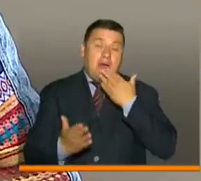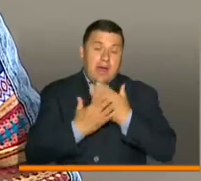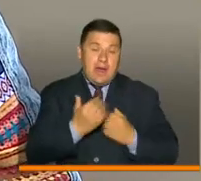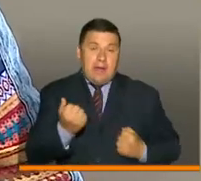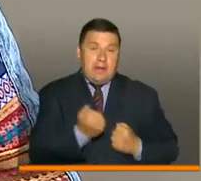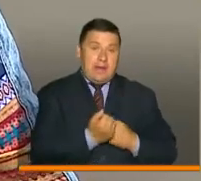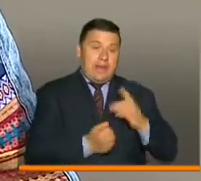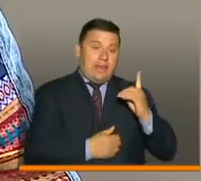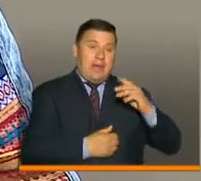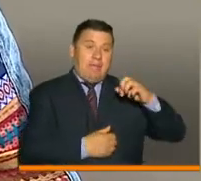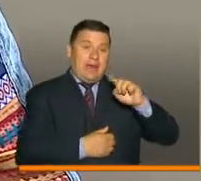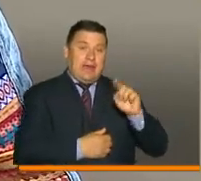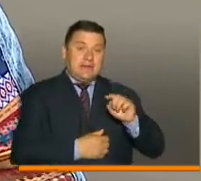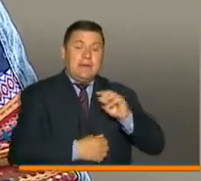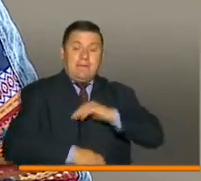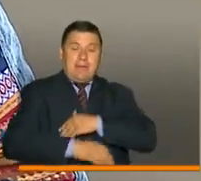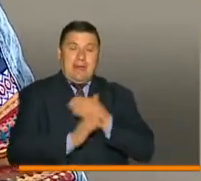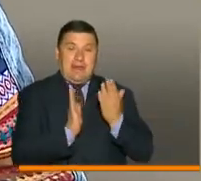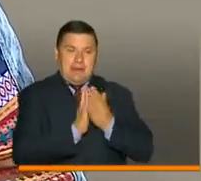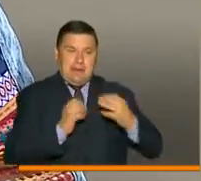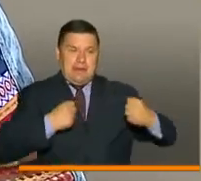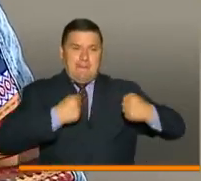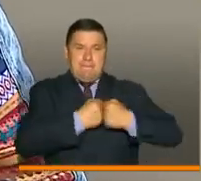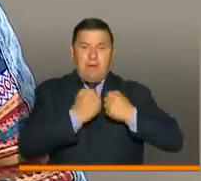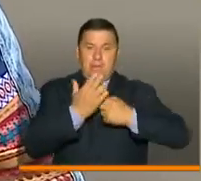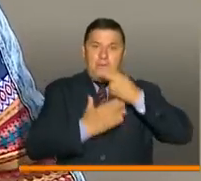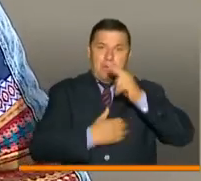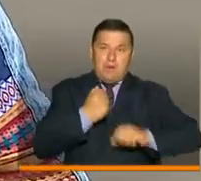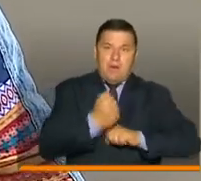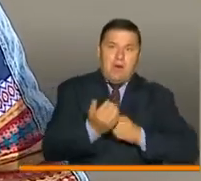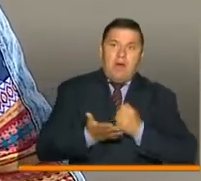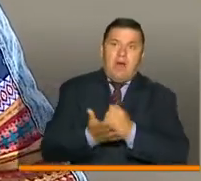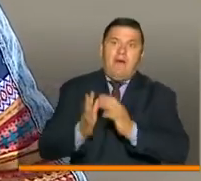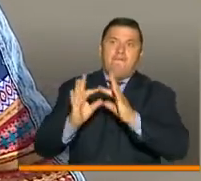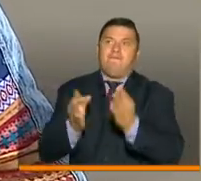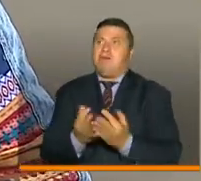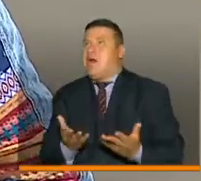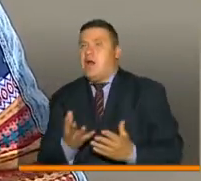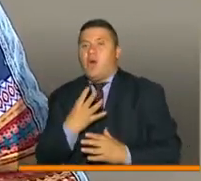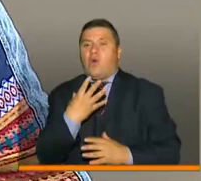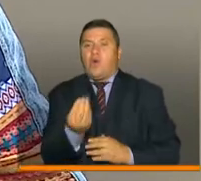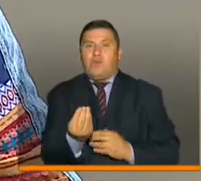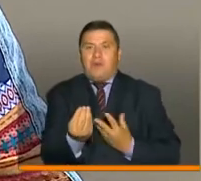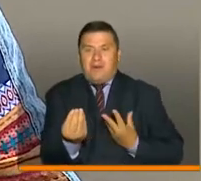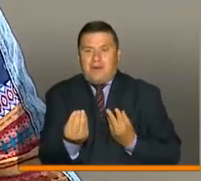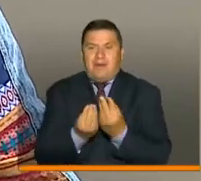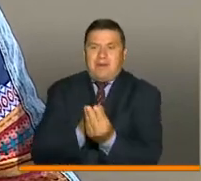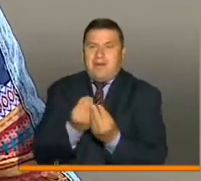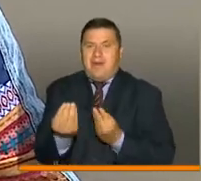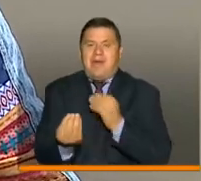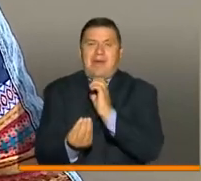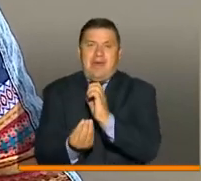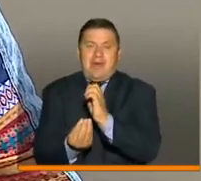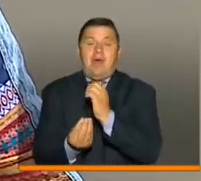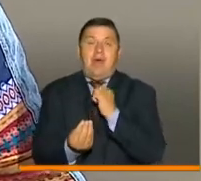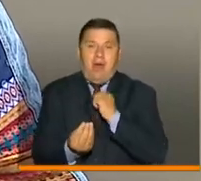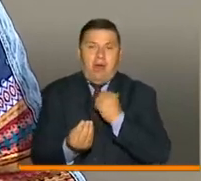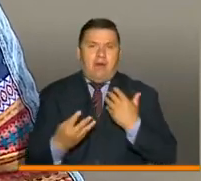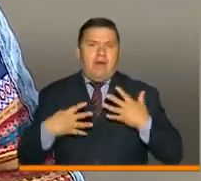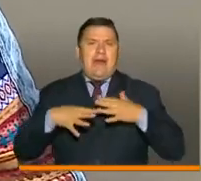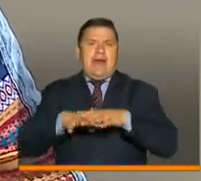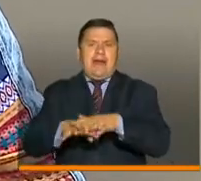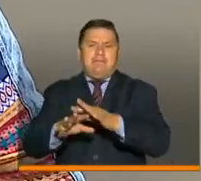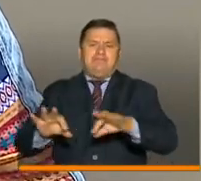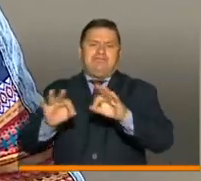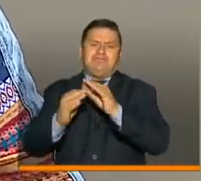apoyo del DPS y Ministerio de Educación, ha sido un proyecto que ha ayudado muchísimo a la familia colombiana. Y hoy contamos, presidente, con una red de mentoría.